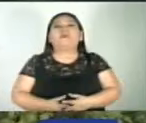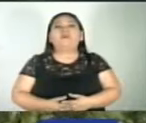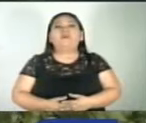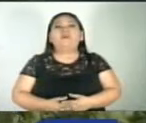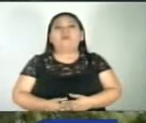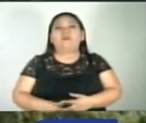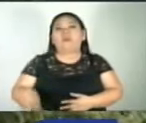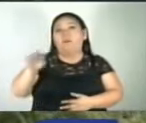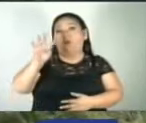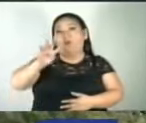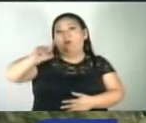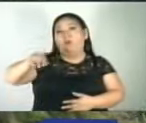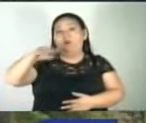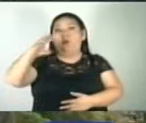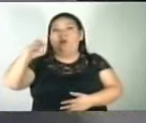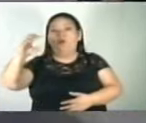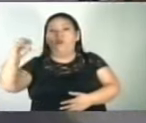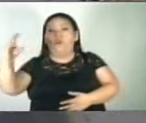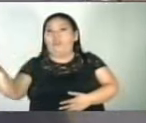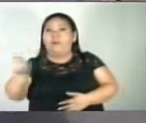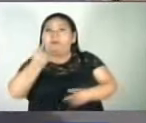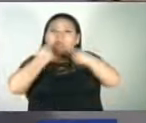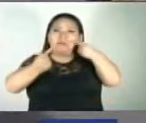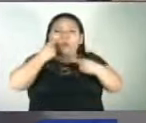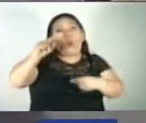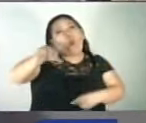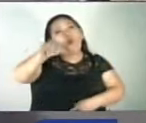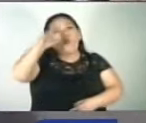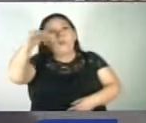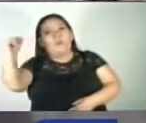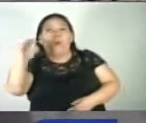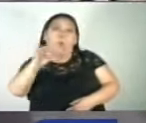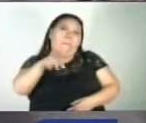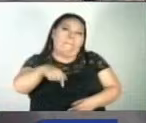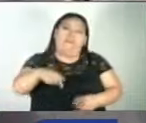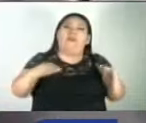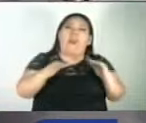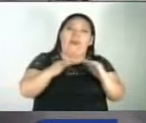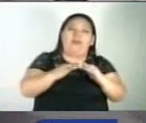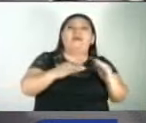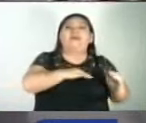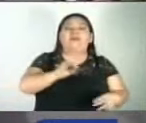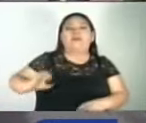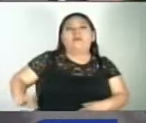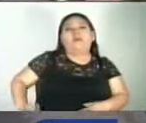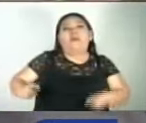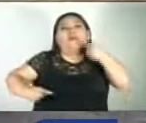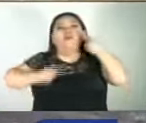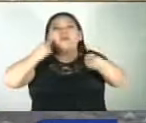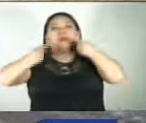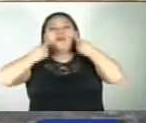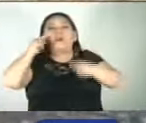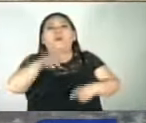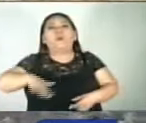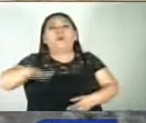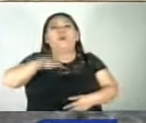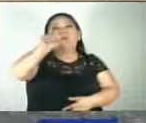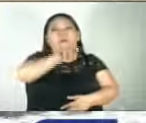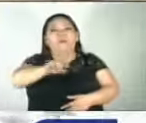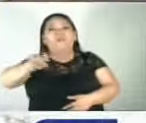más de 4 millones de turistas entre internacionales y nacionales que visitarán diferentes destinos en el país para